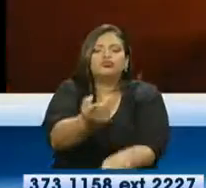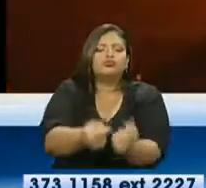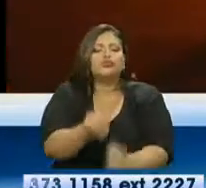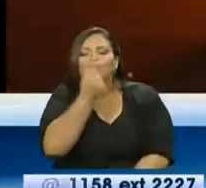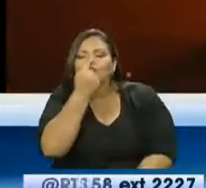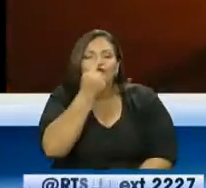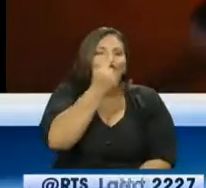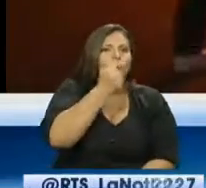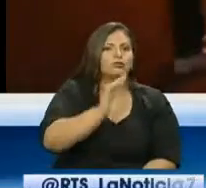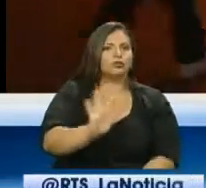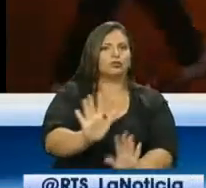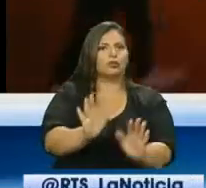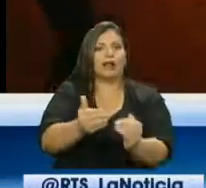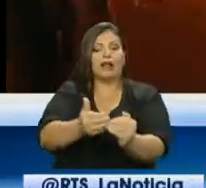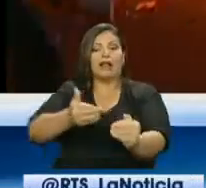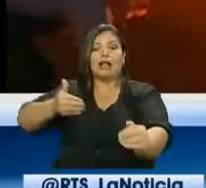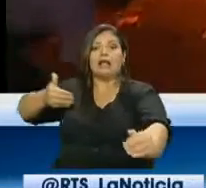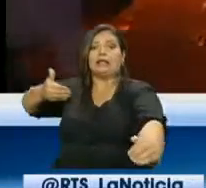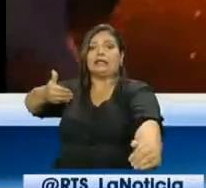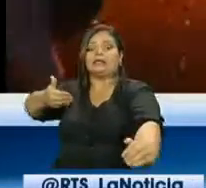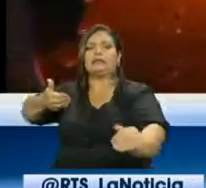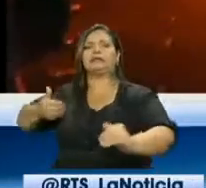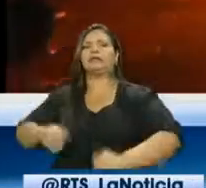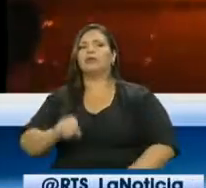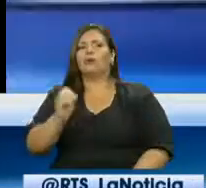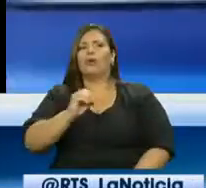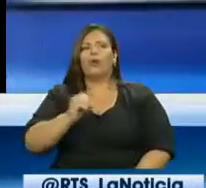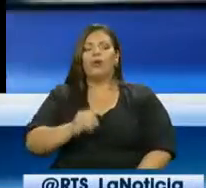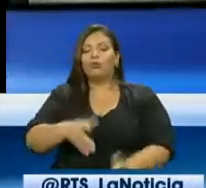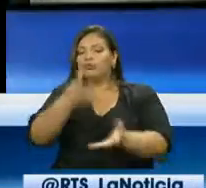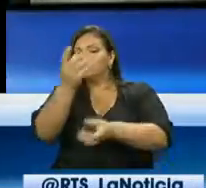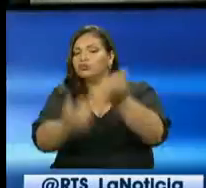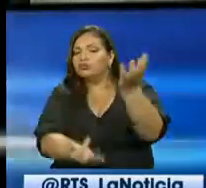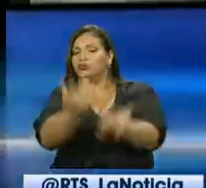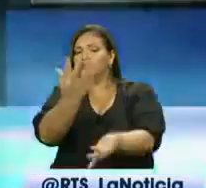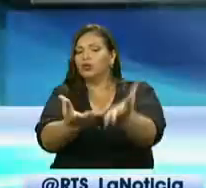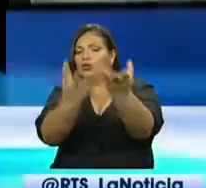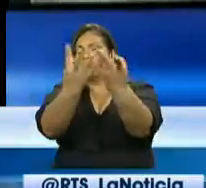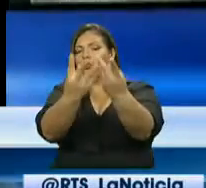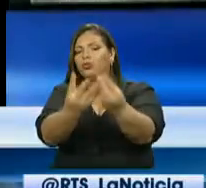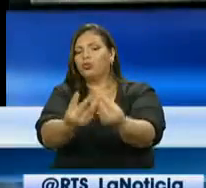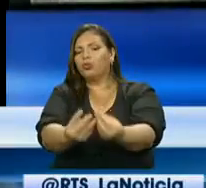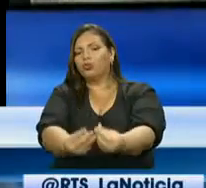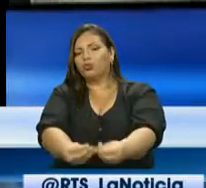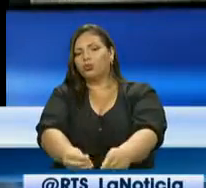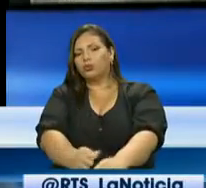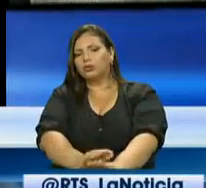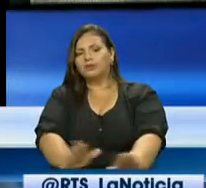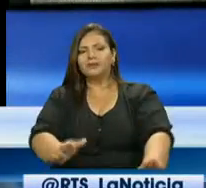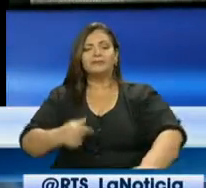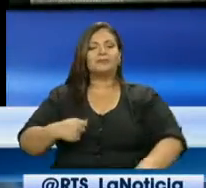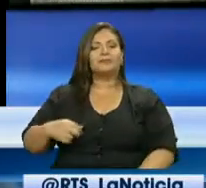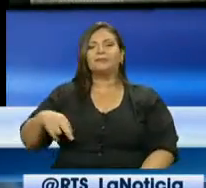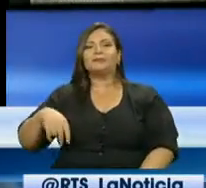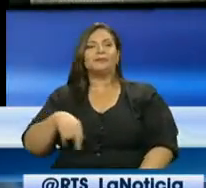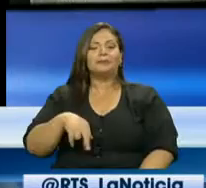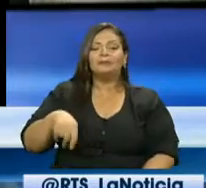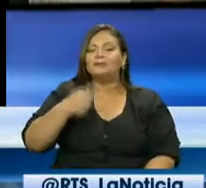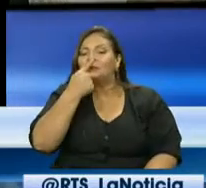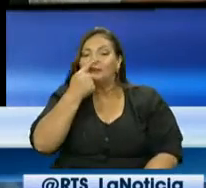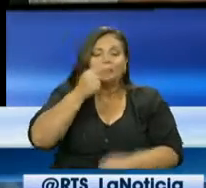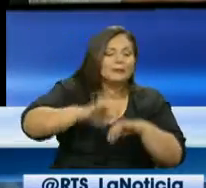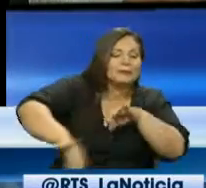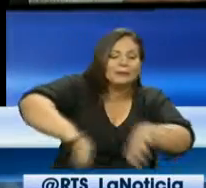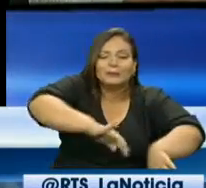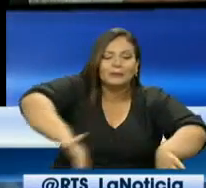quemado, no rebuscar o remover los escombros. Se han ocasionado accidentes debido